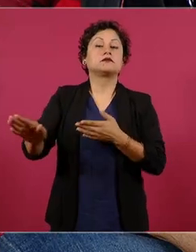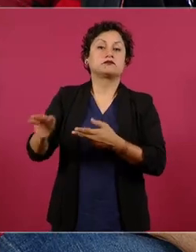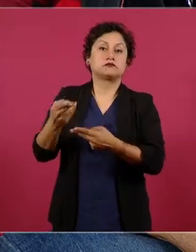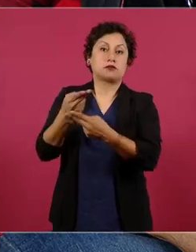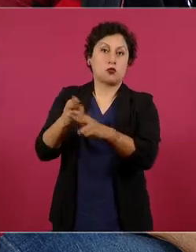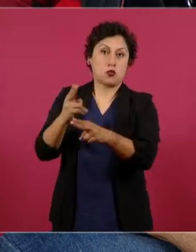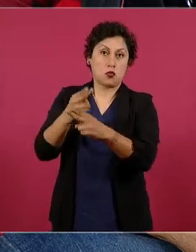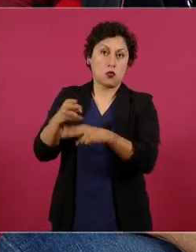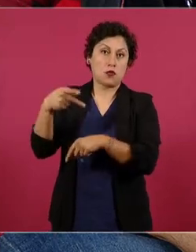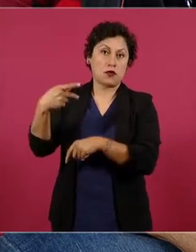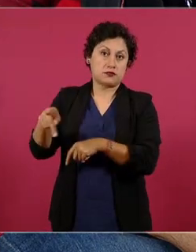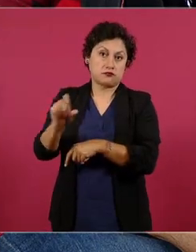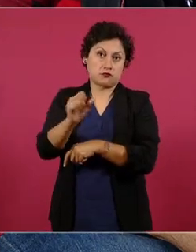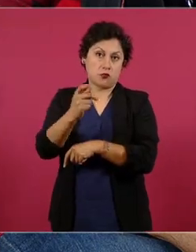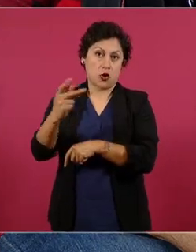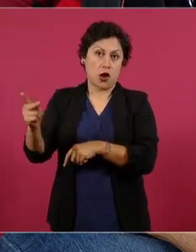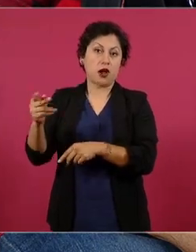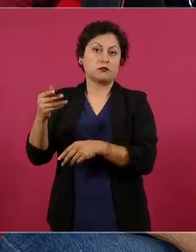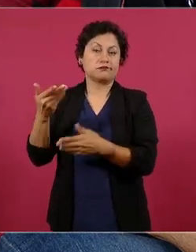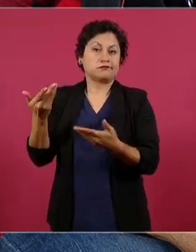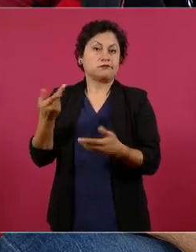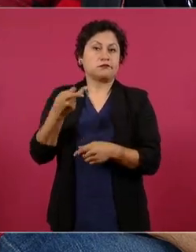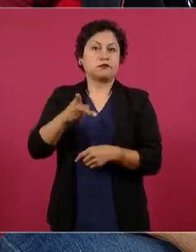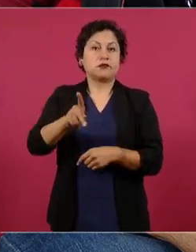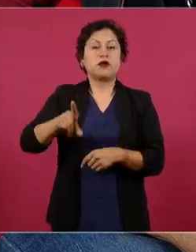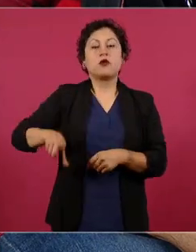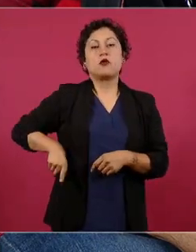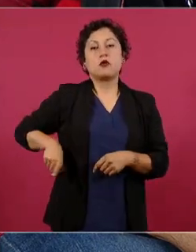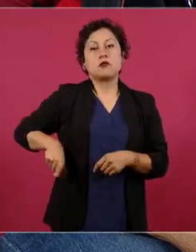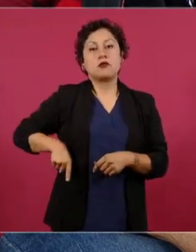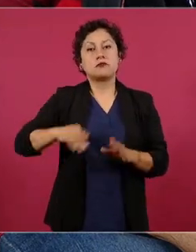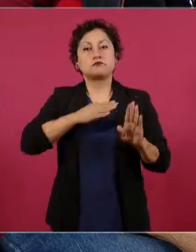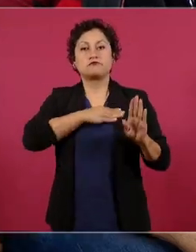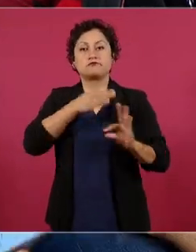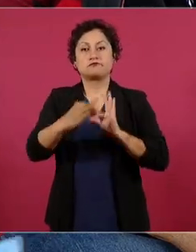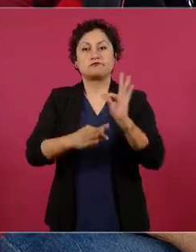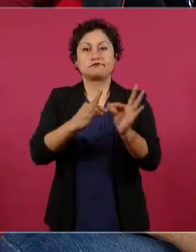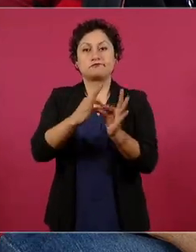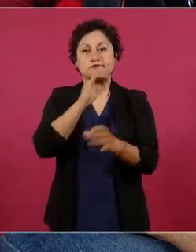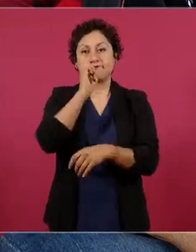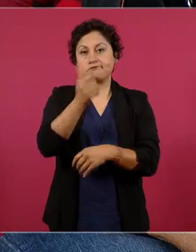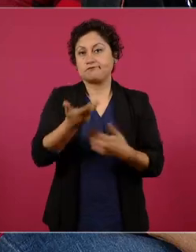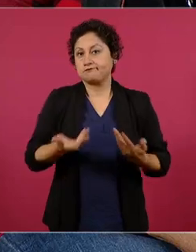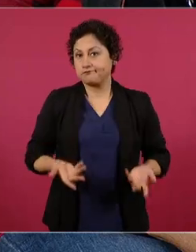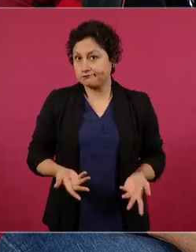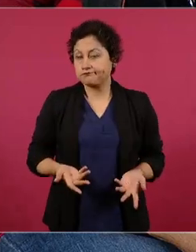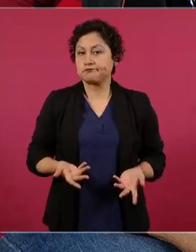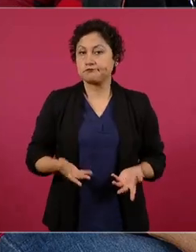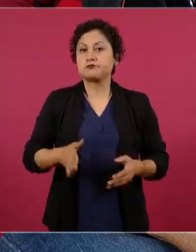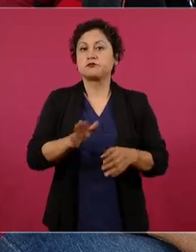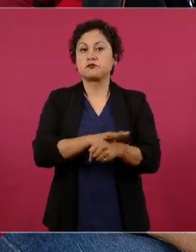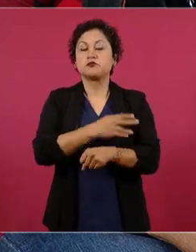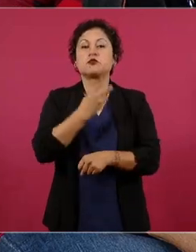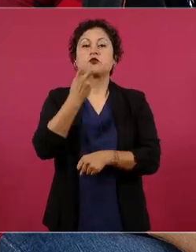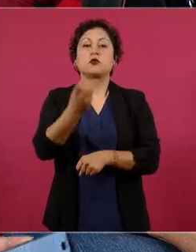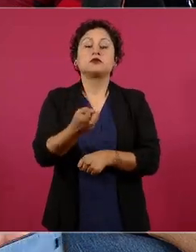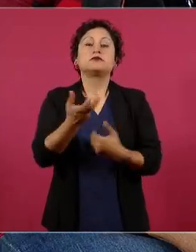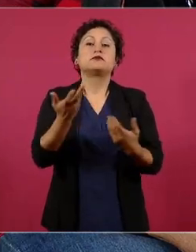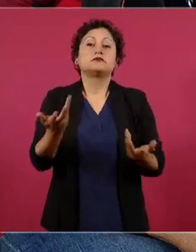de plataformas digitales, y no lo ha hecho hasta ahora. Y pues para bien pues de hacerlo,